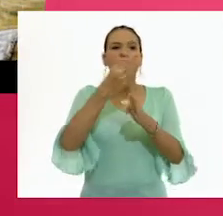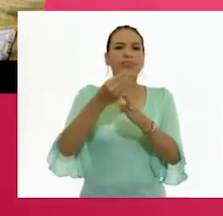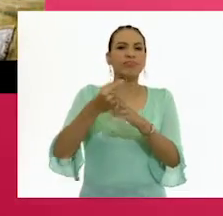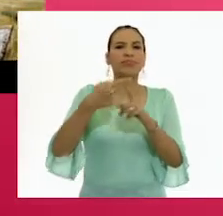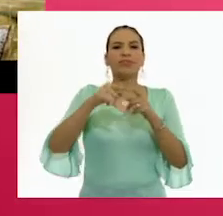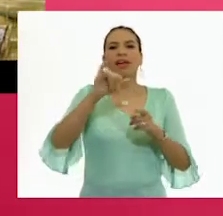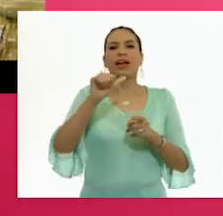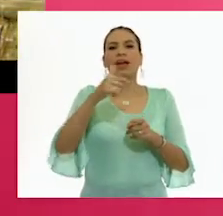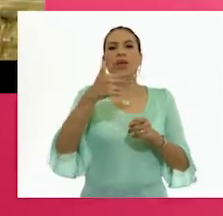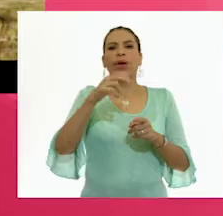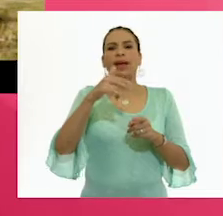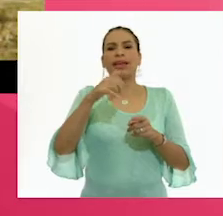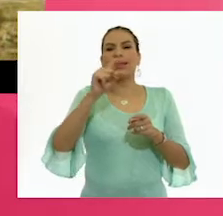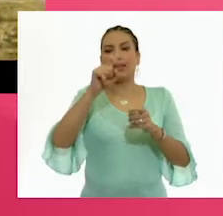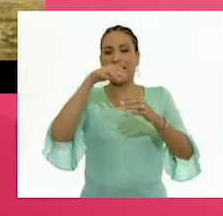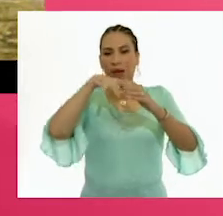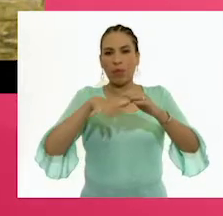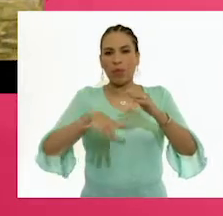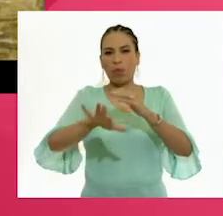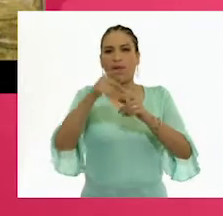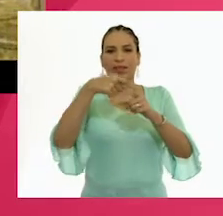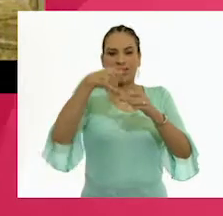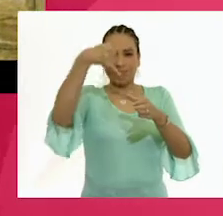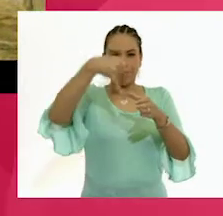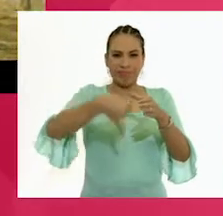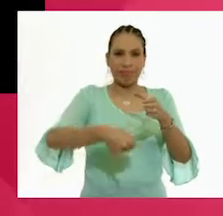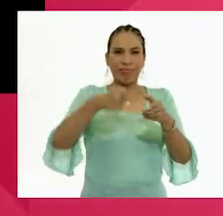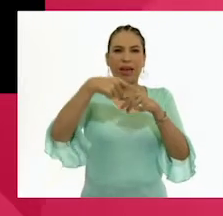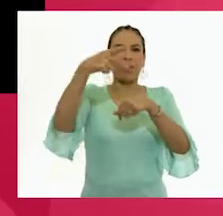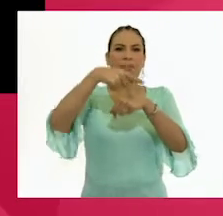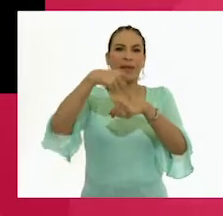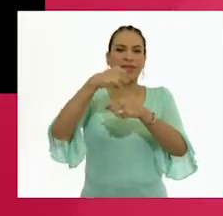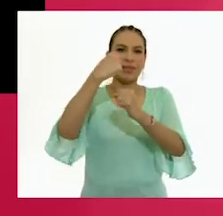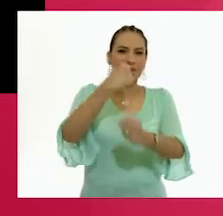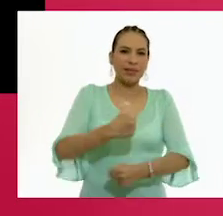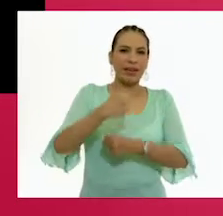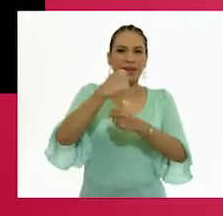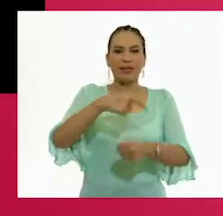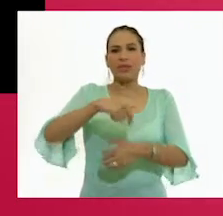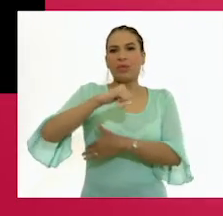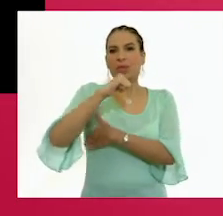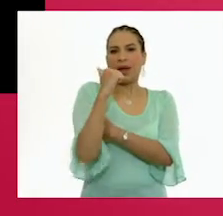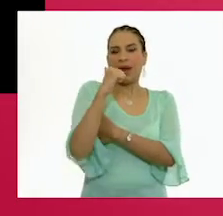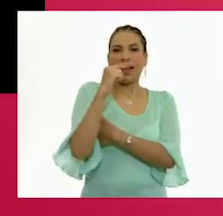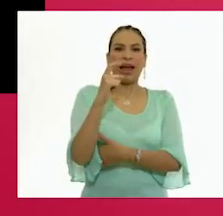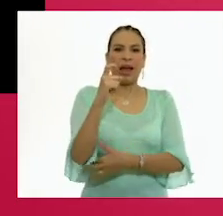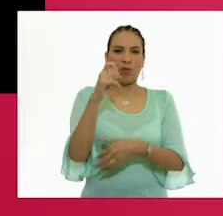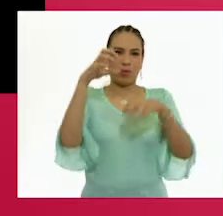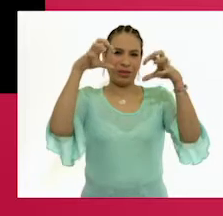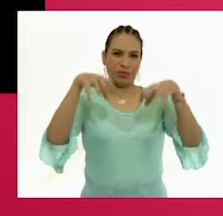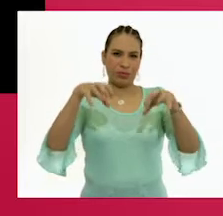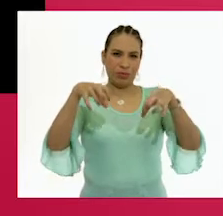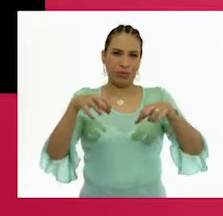son grandes cisternas que labraban en zonas pedregosas para almacenar el agua de